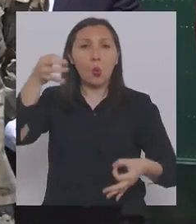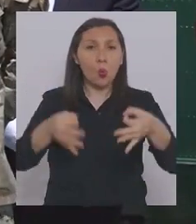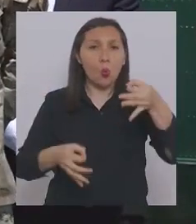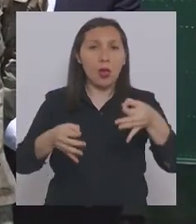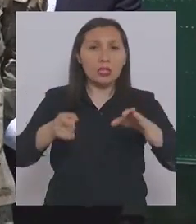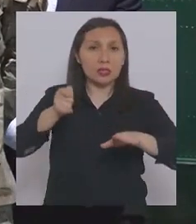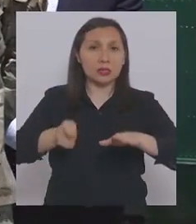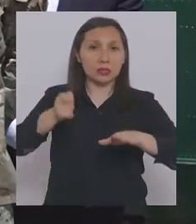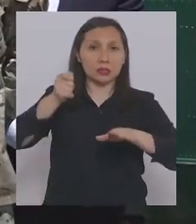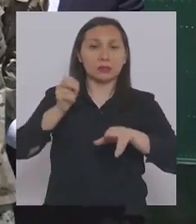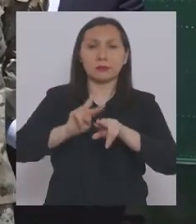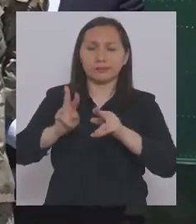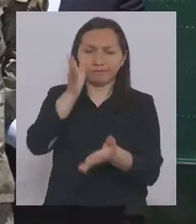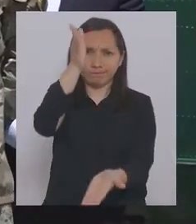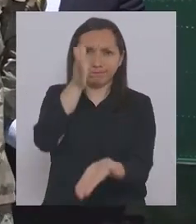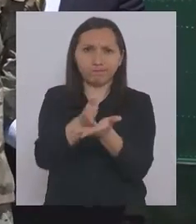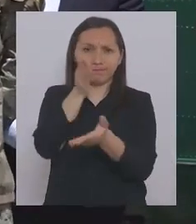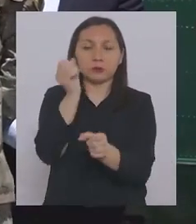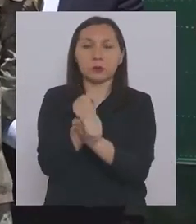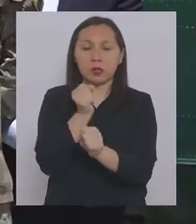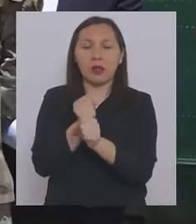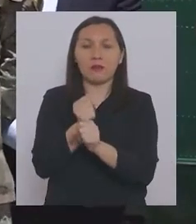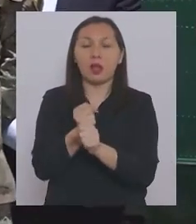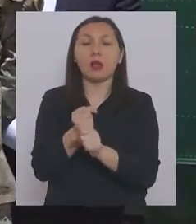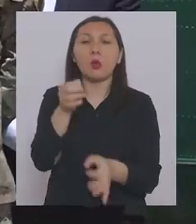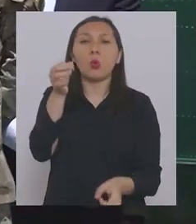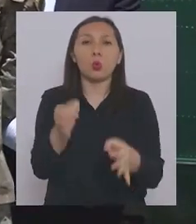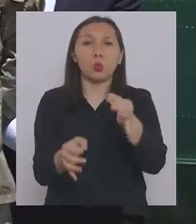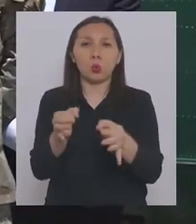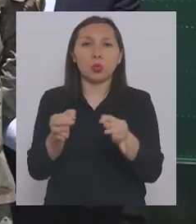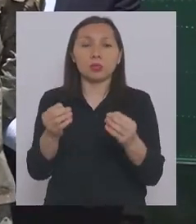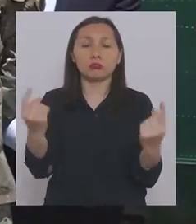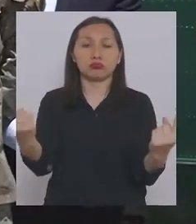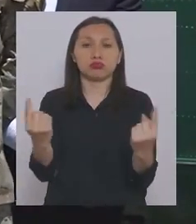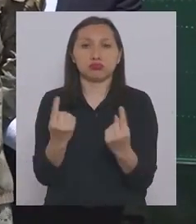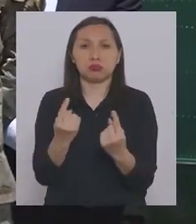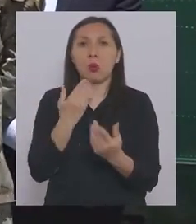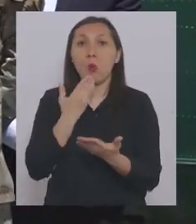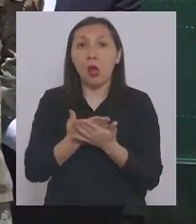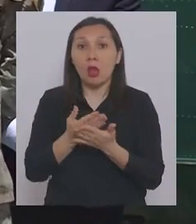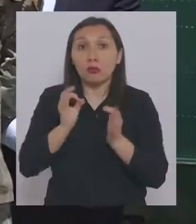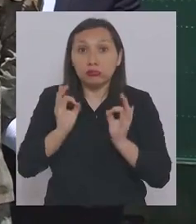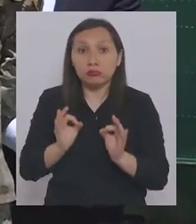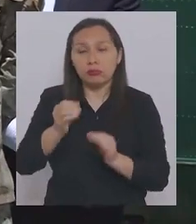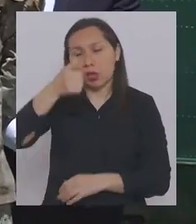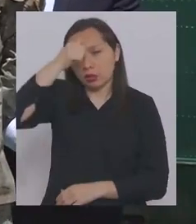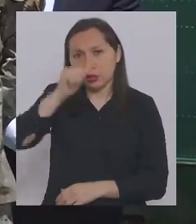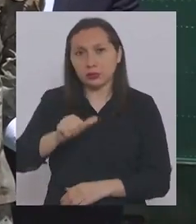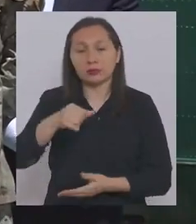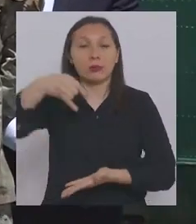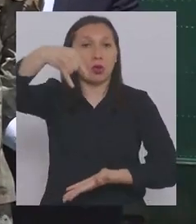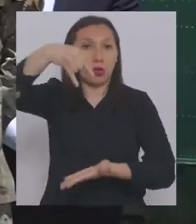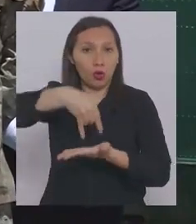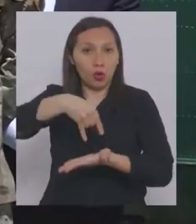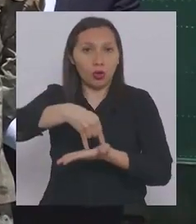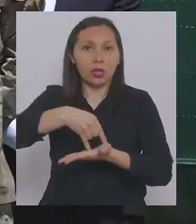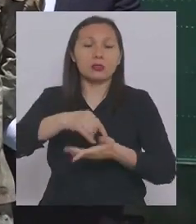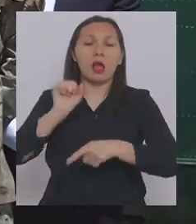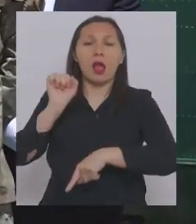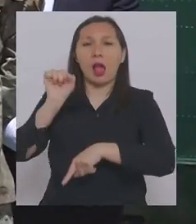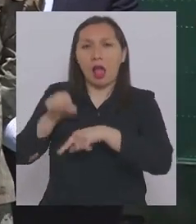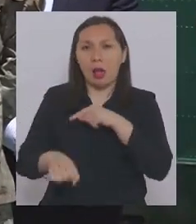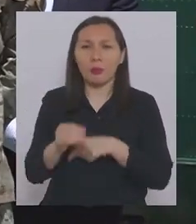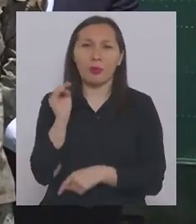más estricta su labor de juzgar y cuando corresponda condenar. Al Congreso a aprobar